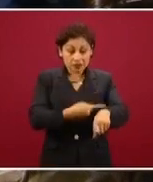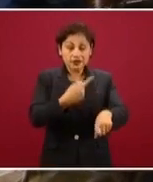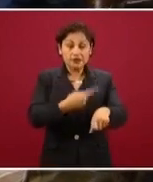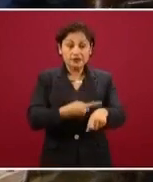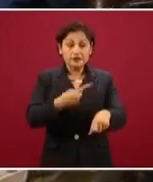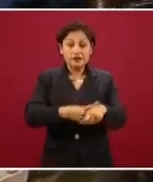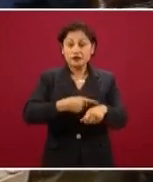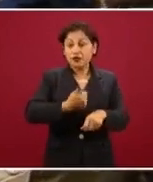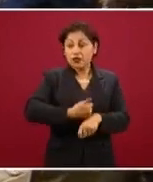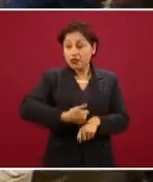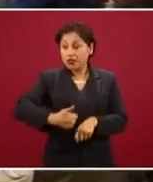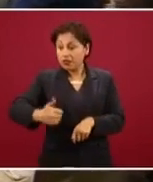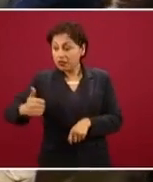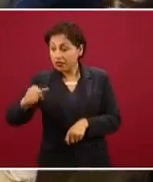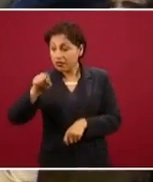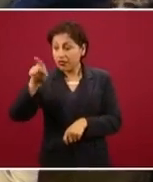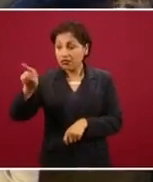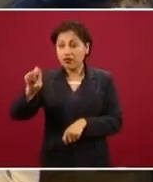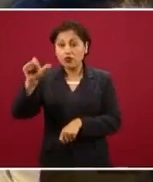2-3 horas